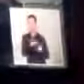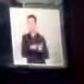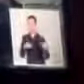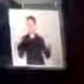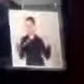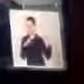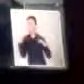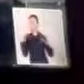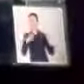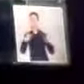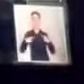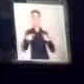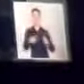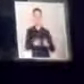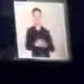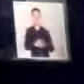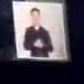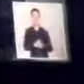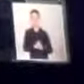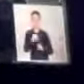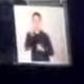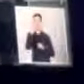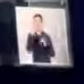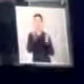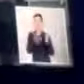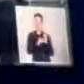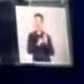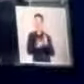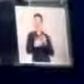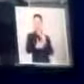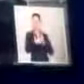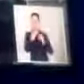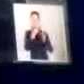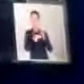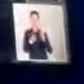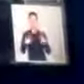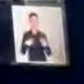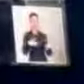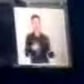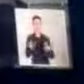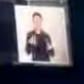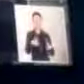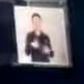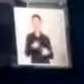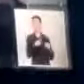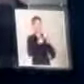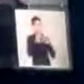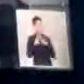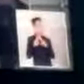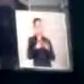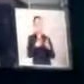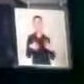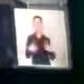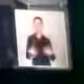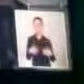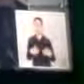personas, no sé si pueda decir el número, ¿eh? Entre 10.000 y 15.000 personas, fue lo que más o menos contabilizaron.